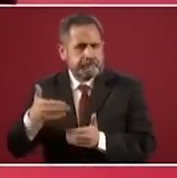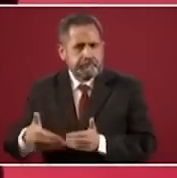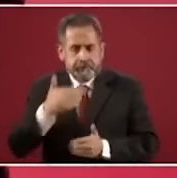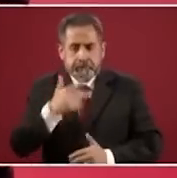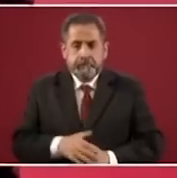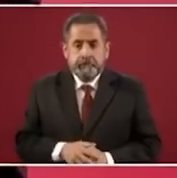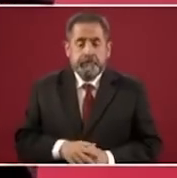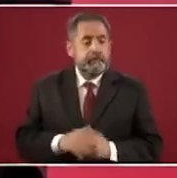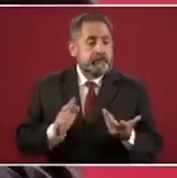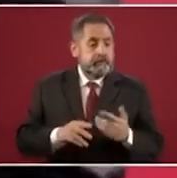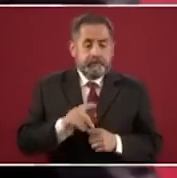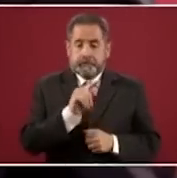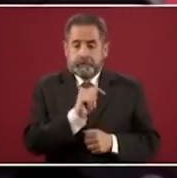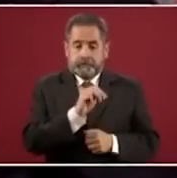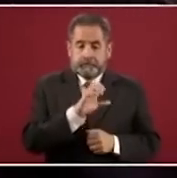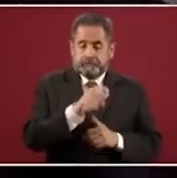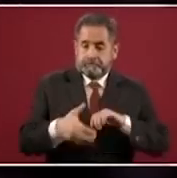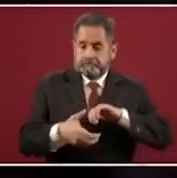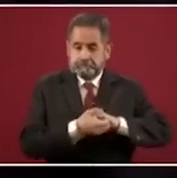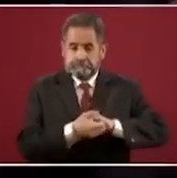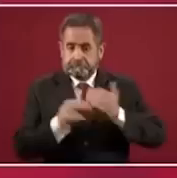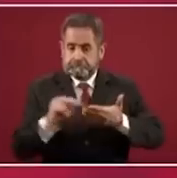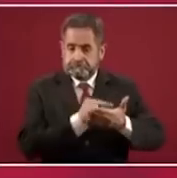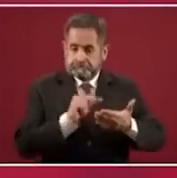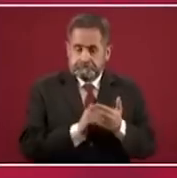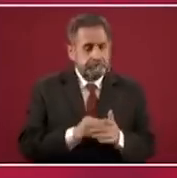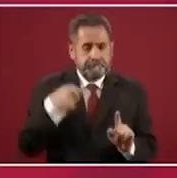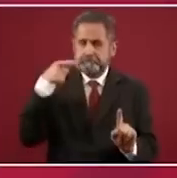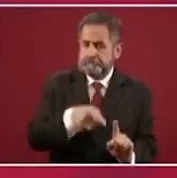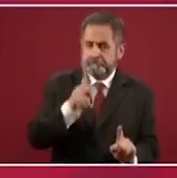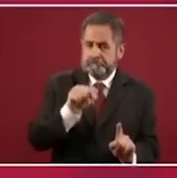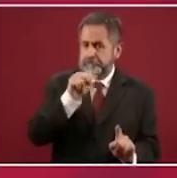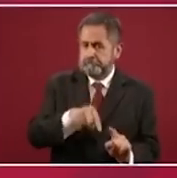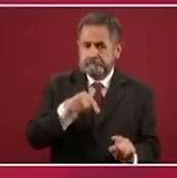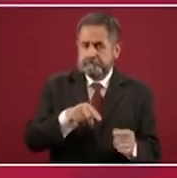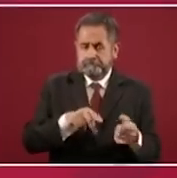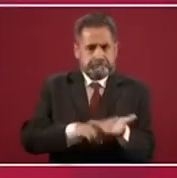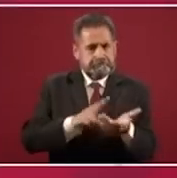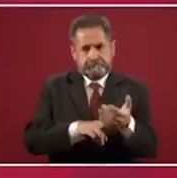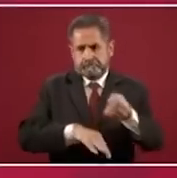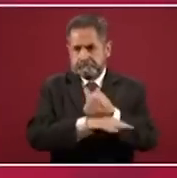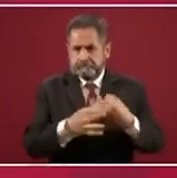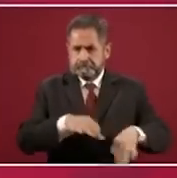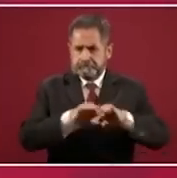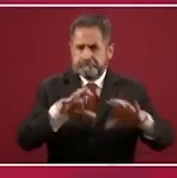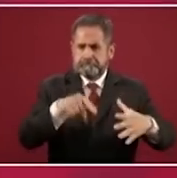del tratado sí es algo estratégico, básico,